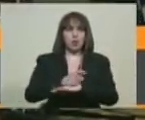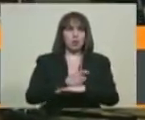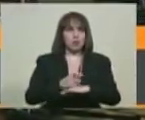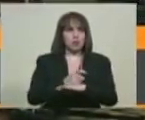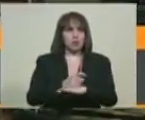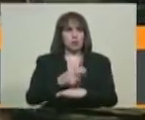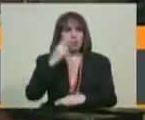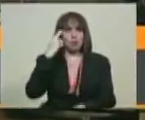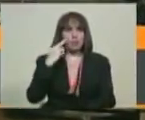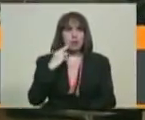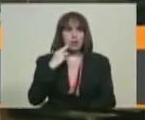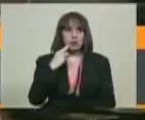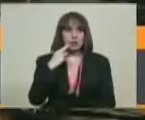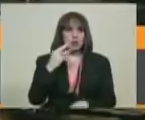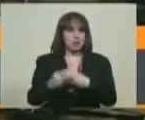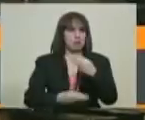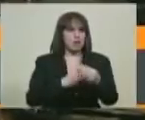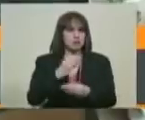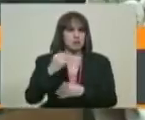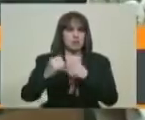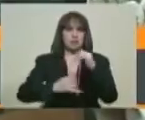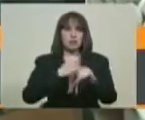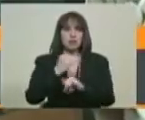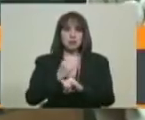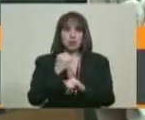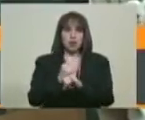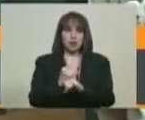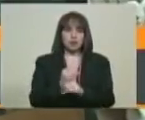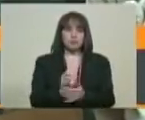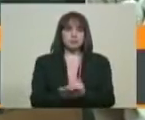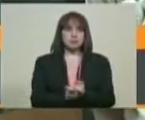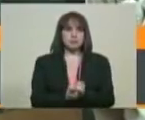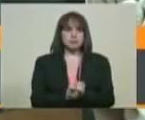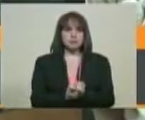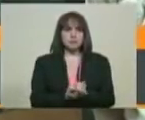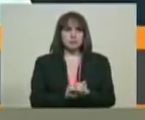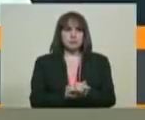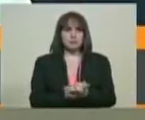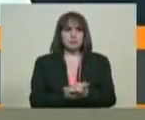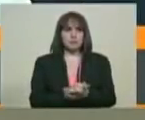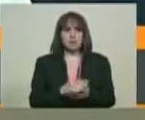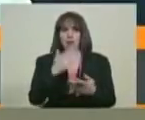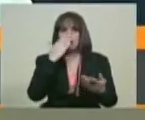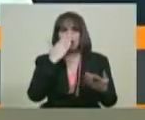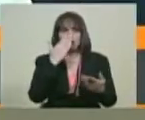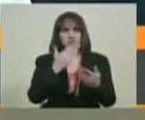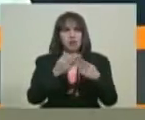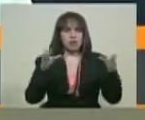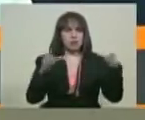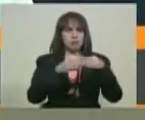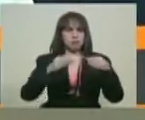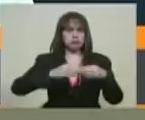para las acciones internacionales ante los órganos de justicia